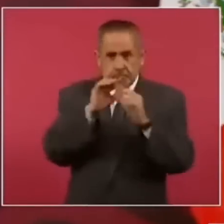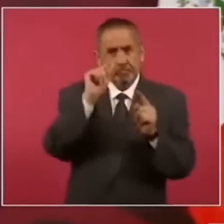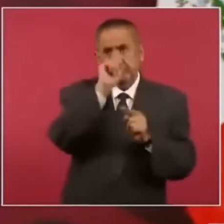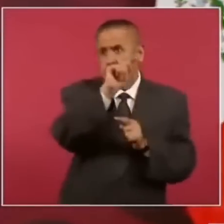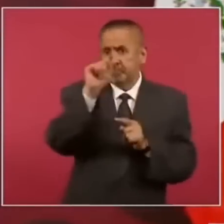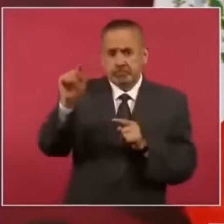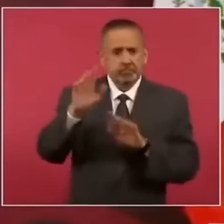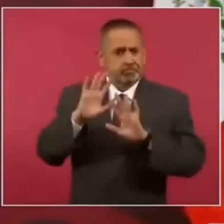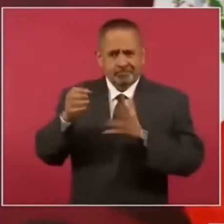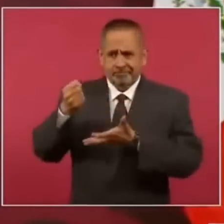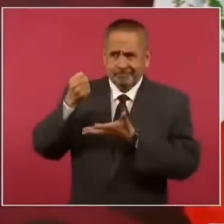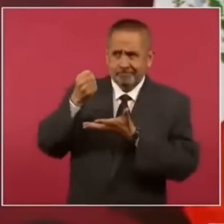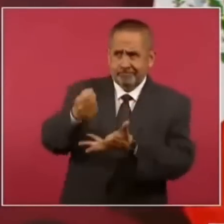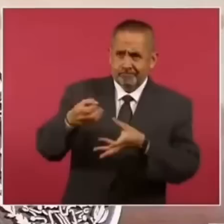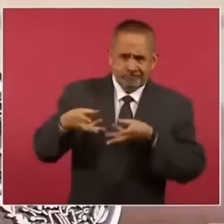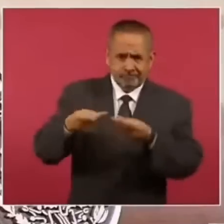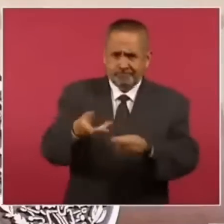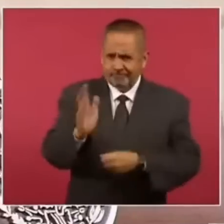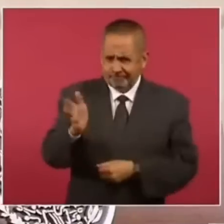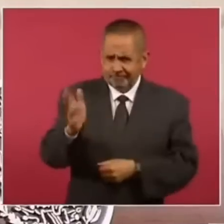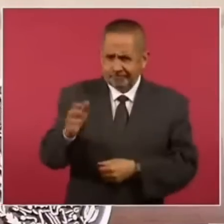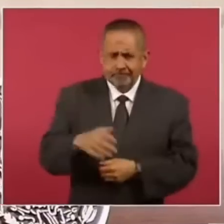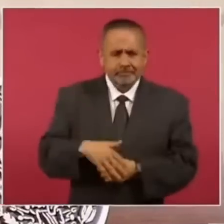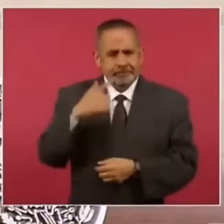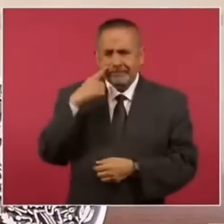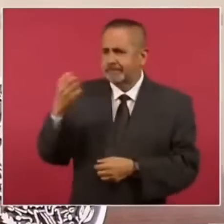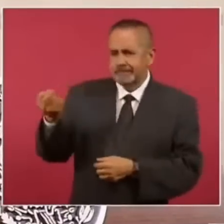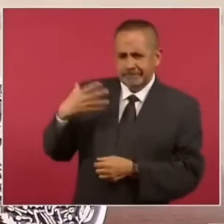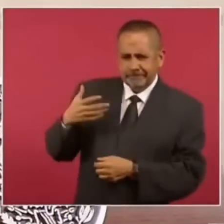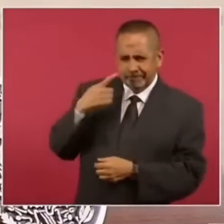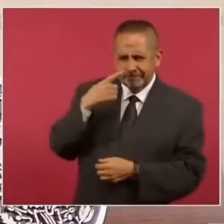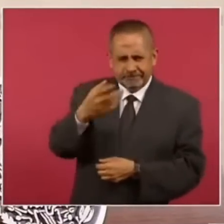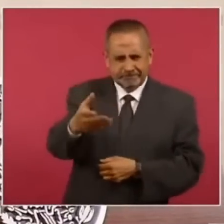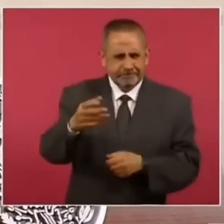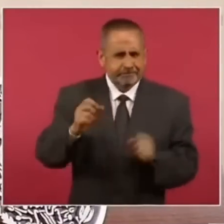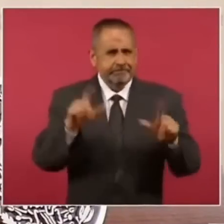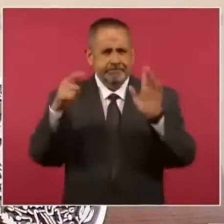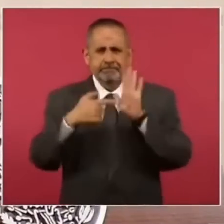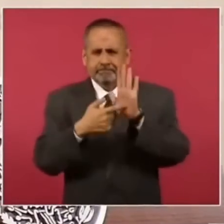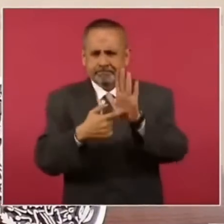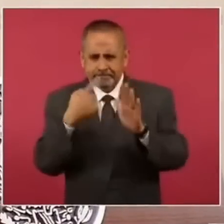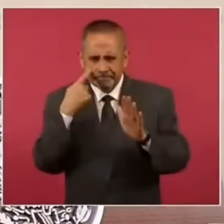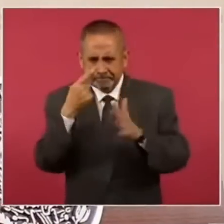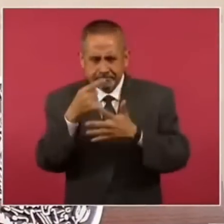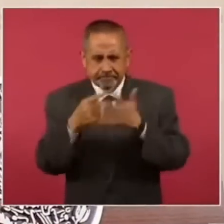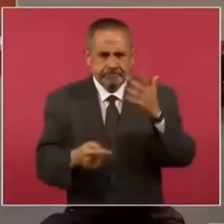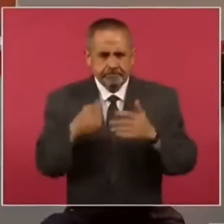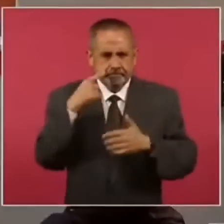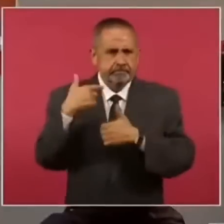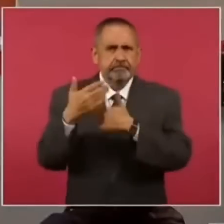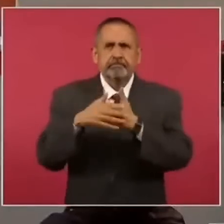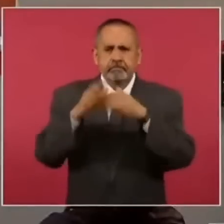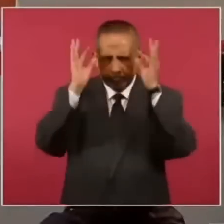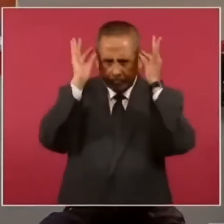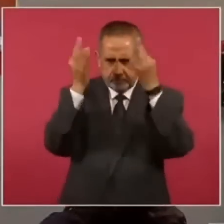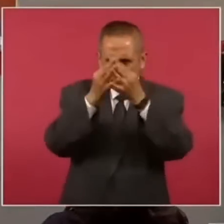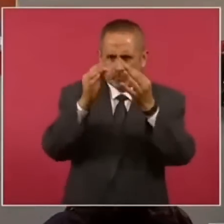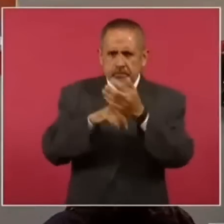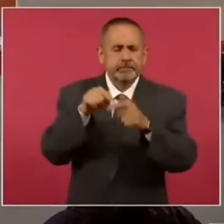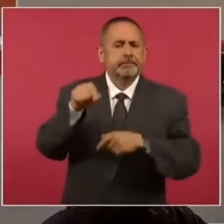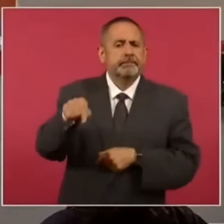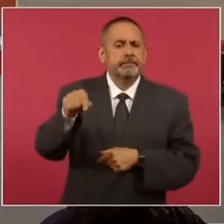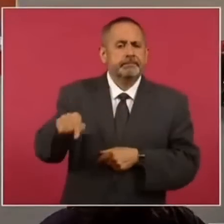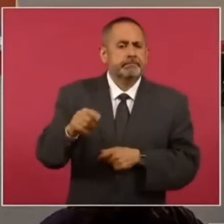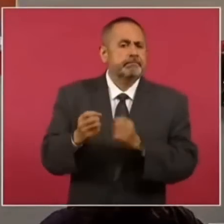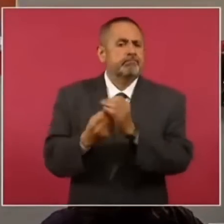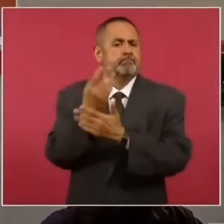el presupuesto. A ver si nos pueden mandar el presupuesto para la aduana